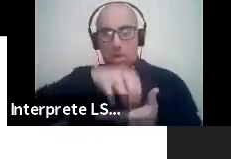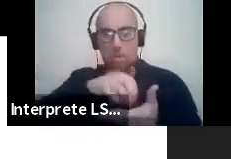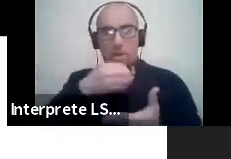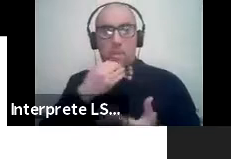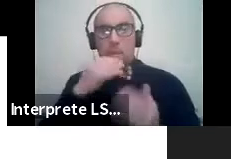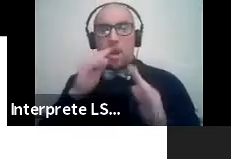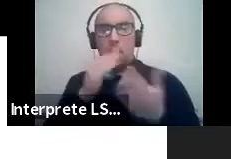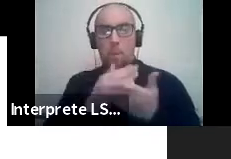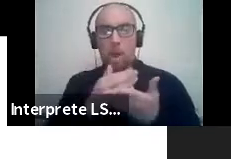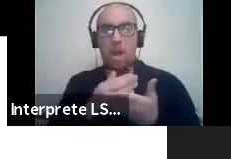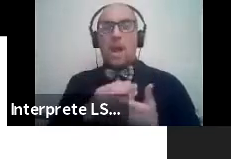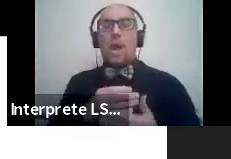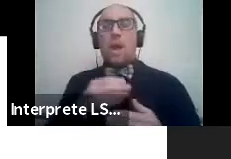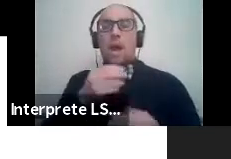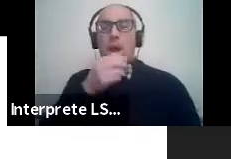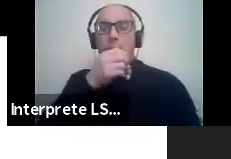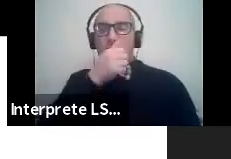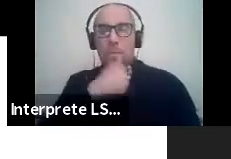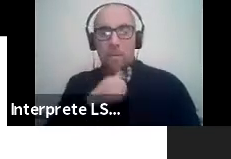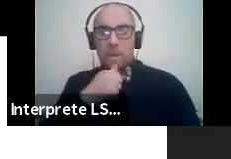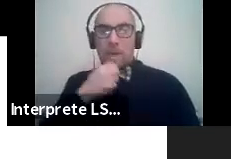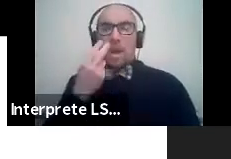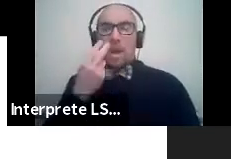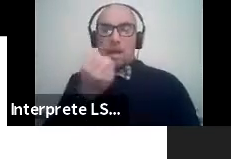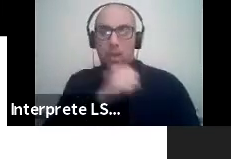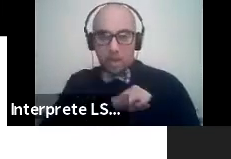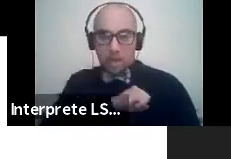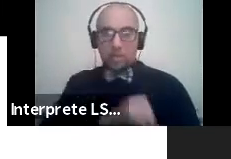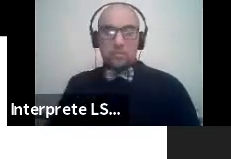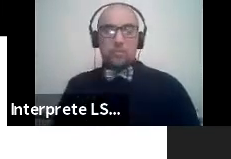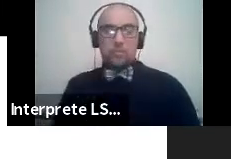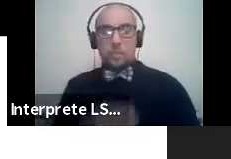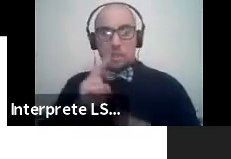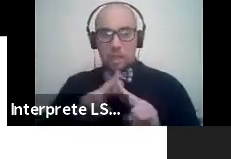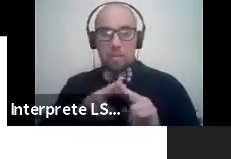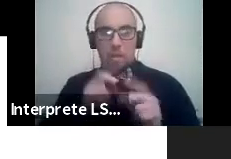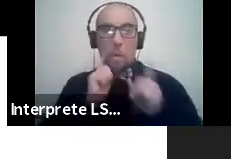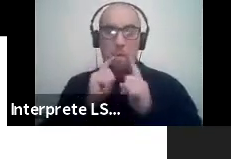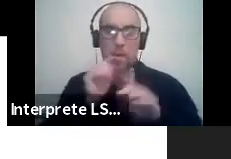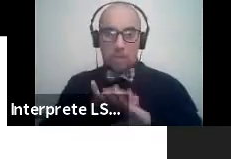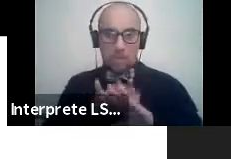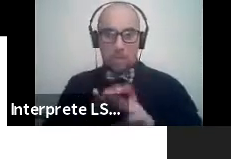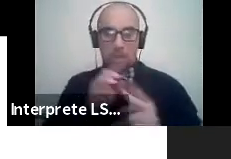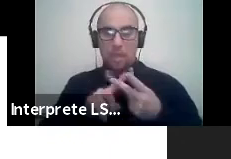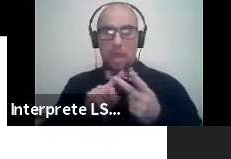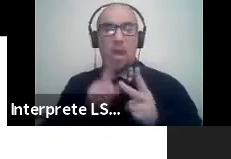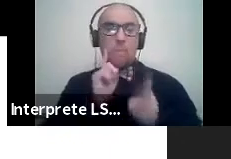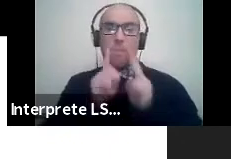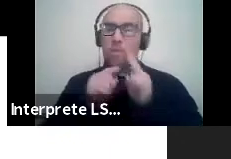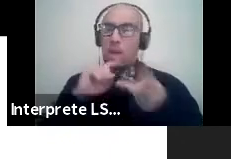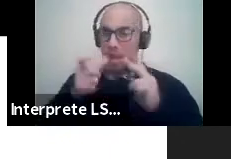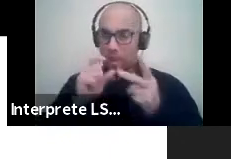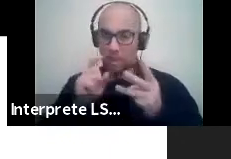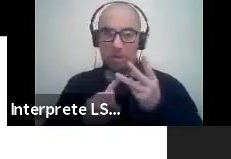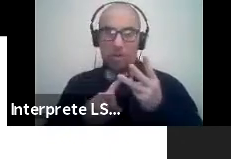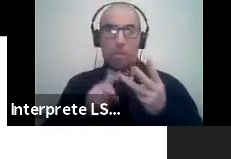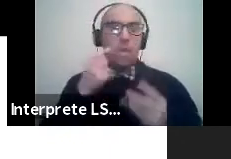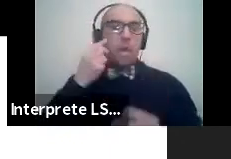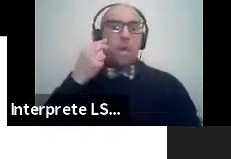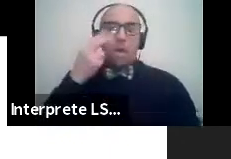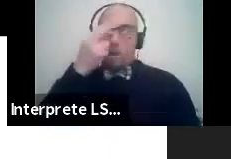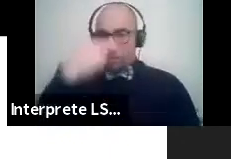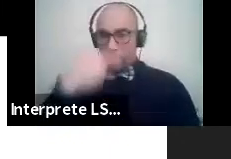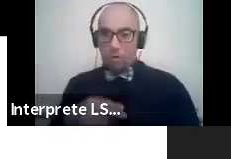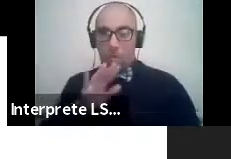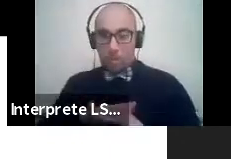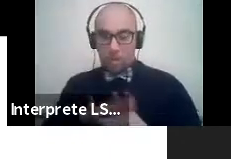y administramos pruebas de estereotipos de matemática y género, autoconcepto matemático, ansiedad matemática y rendimiento